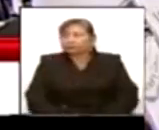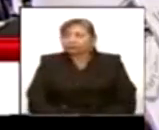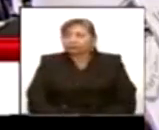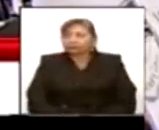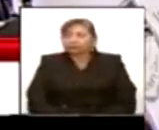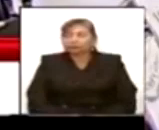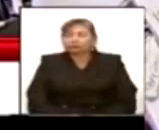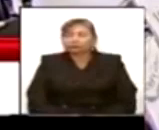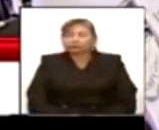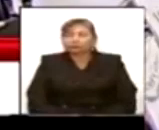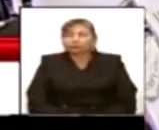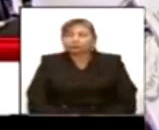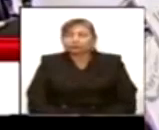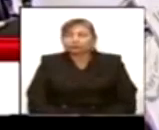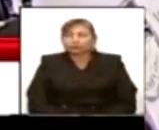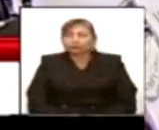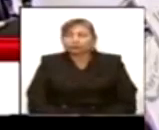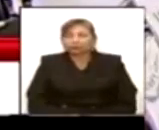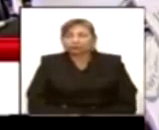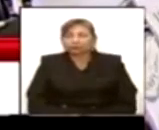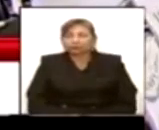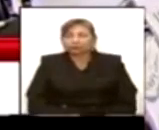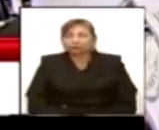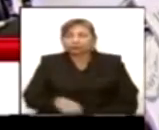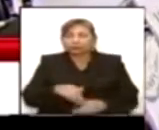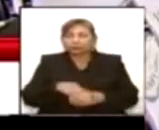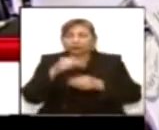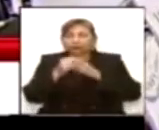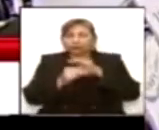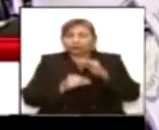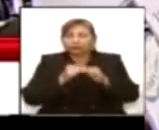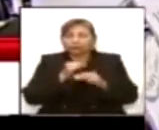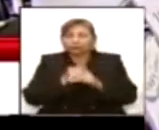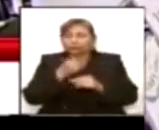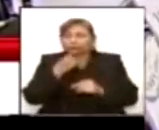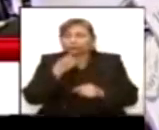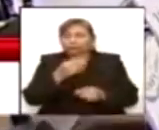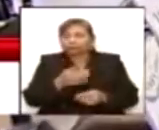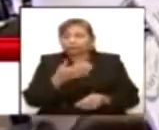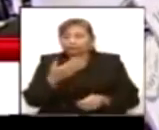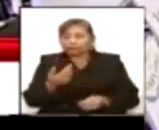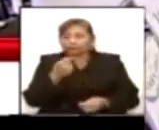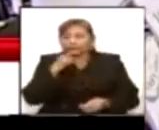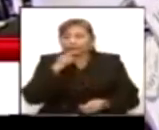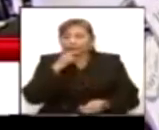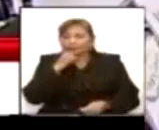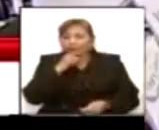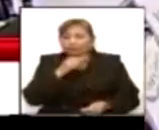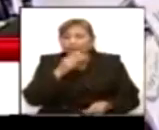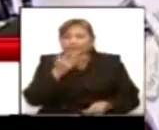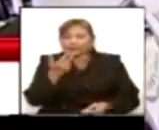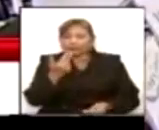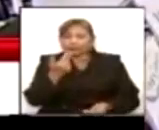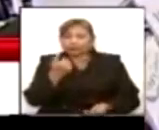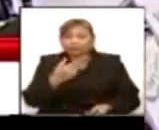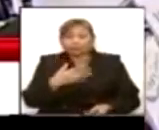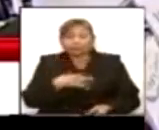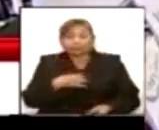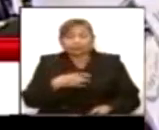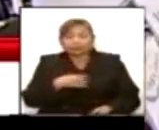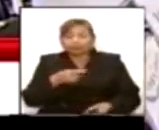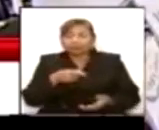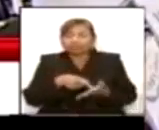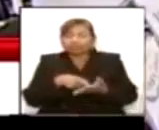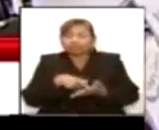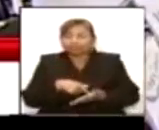13 años, presidente. Y en el mundo se dice que cuando a una niña de 13 años se